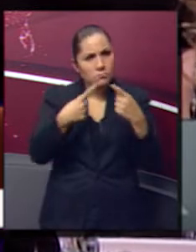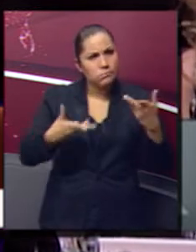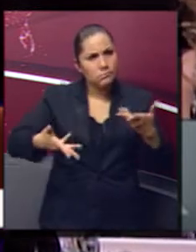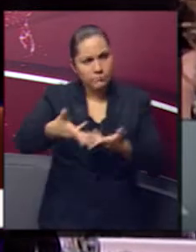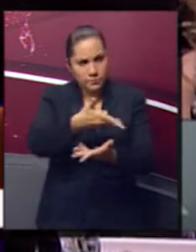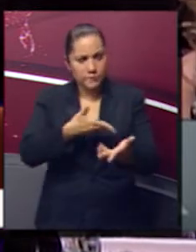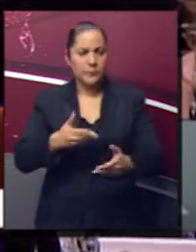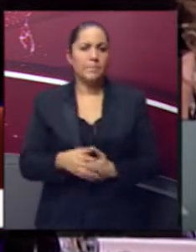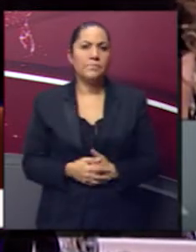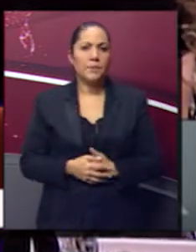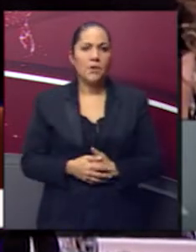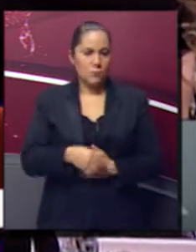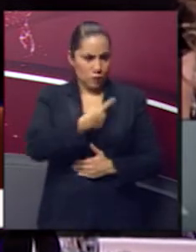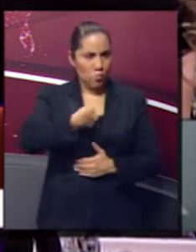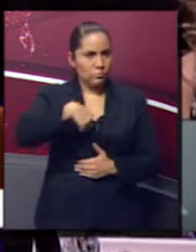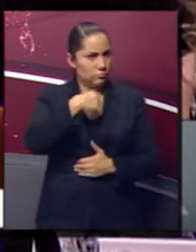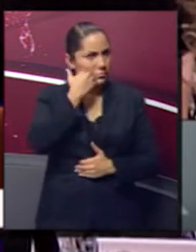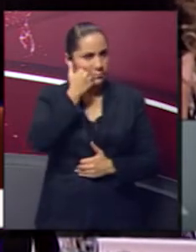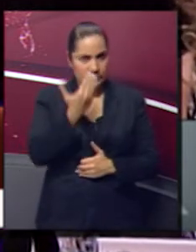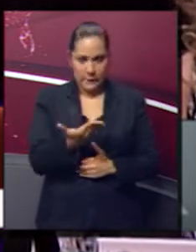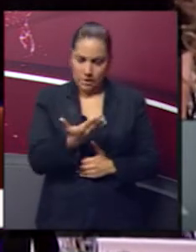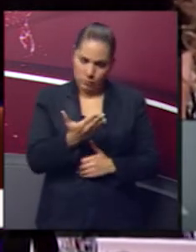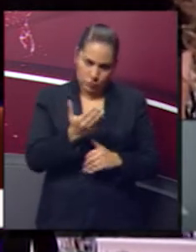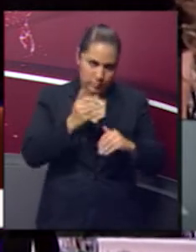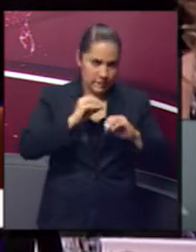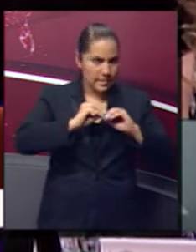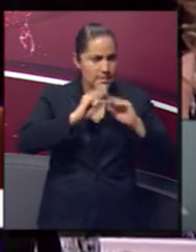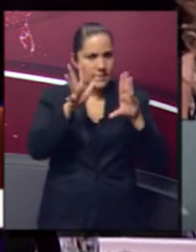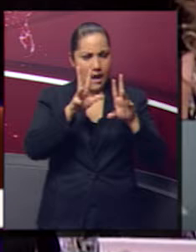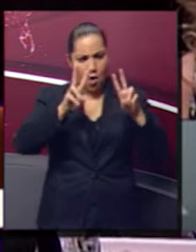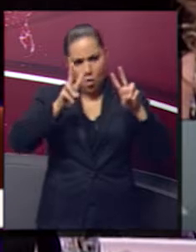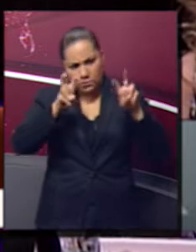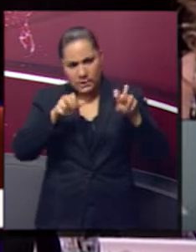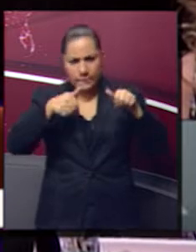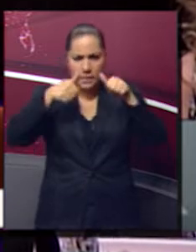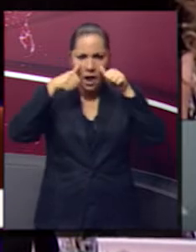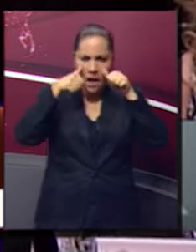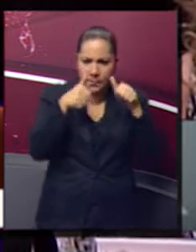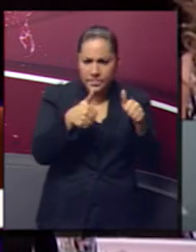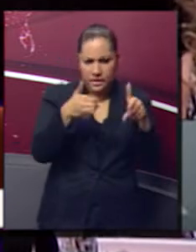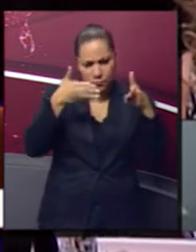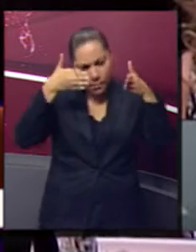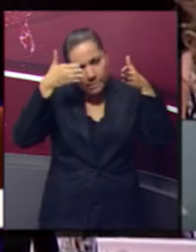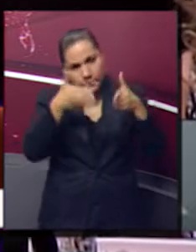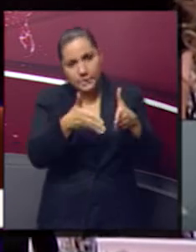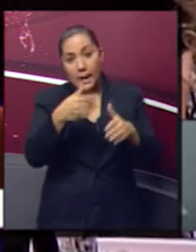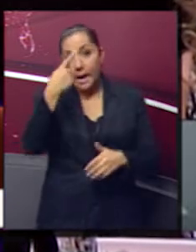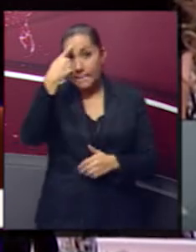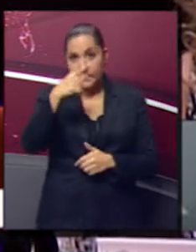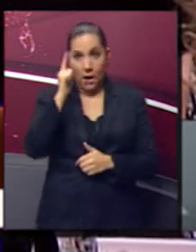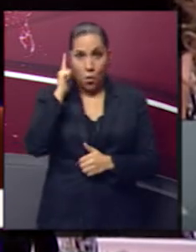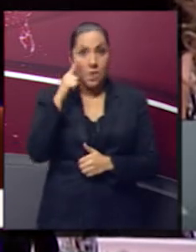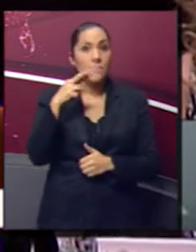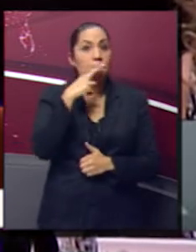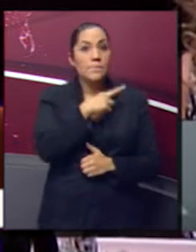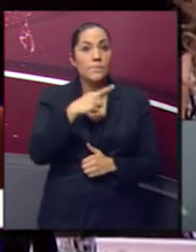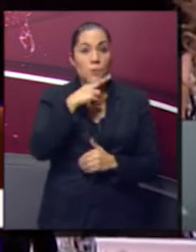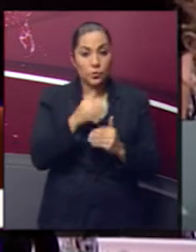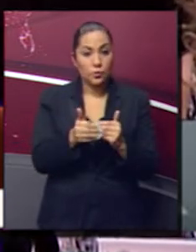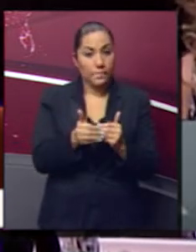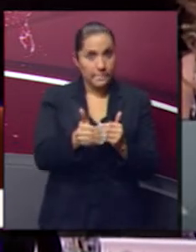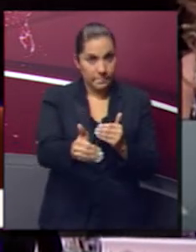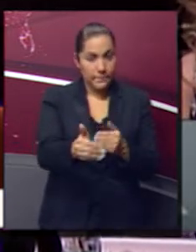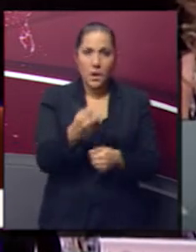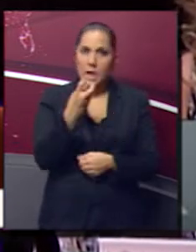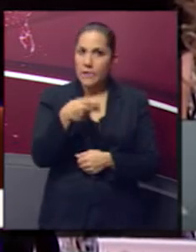alcance para que a la mayor brevedad abordemos uno de los temas que